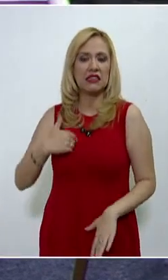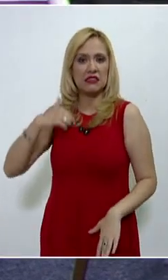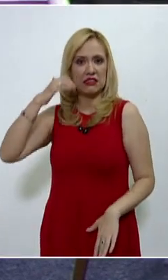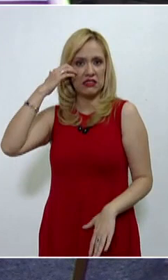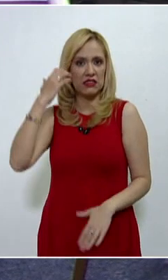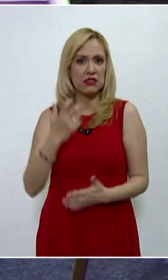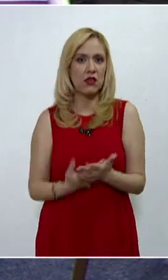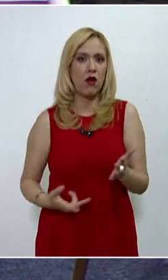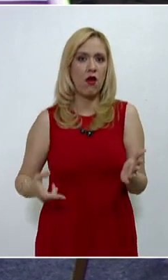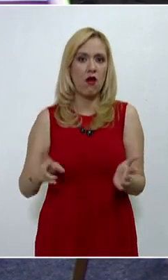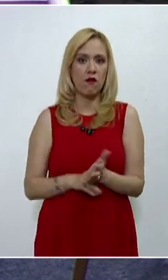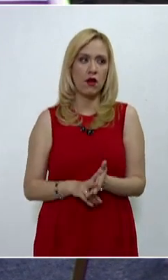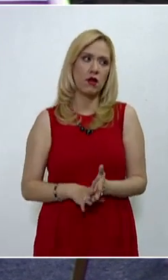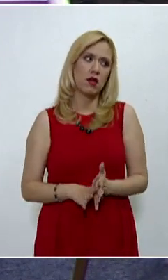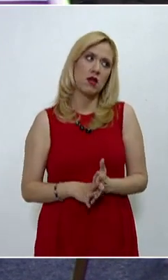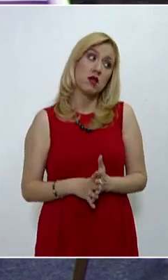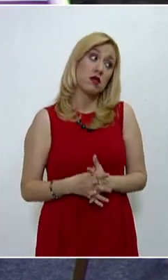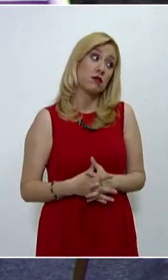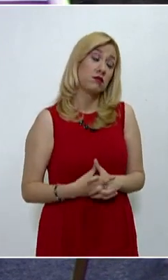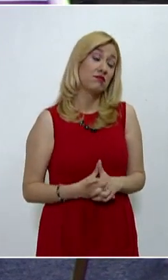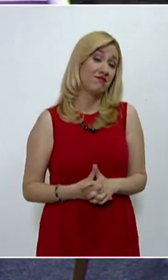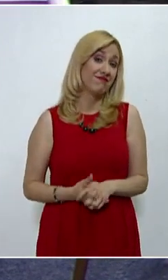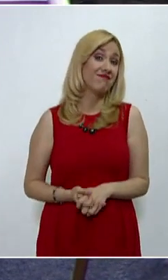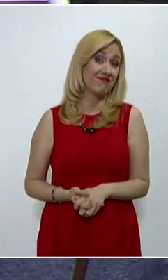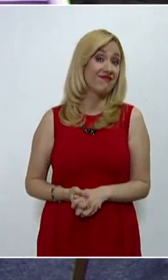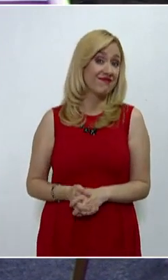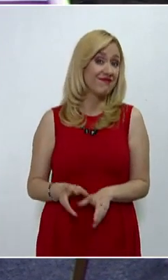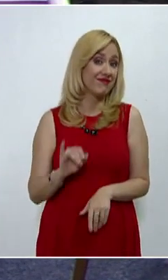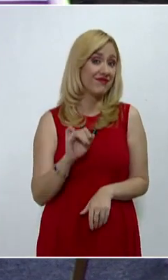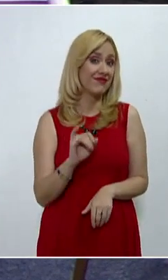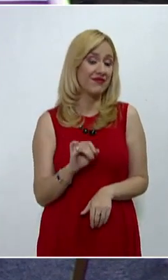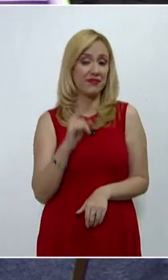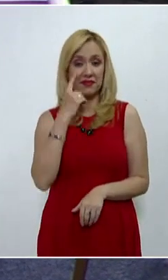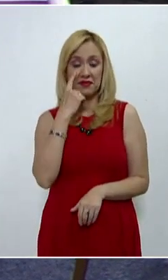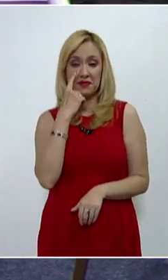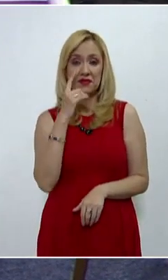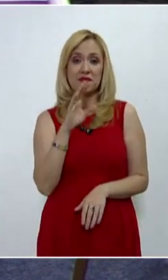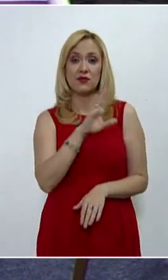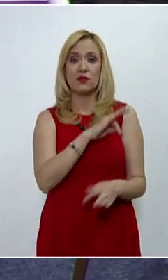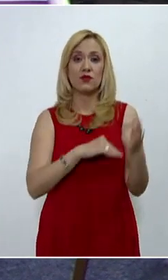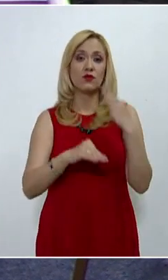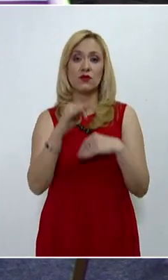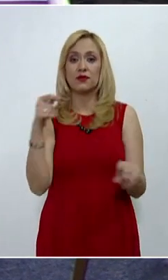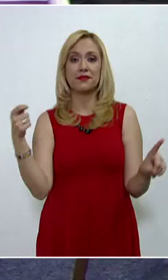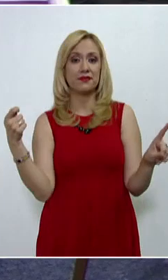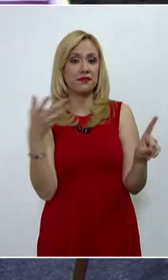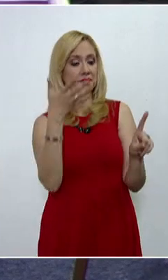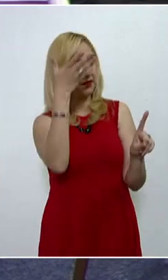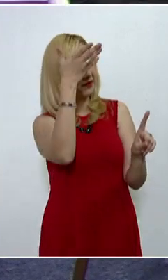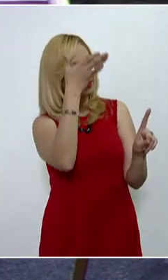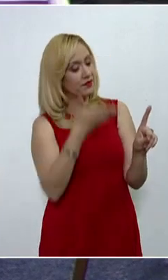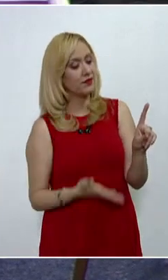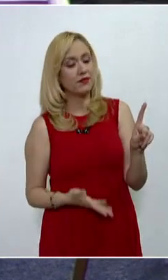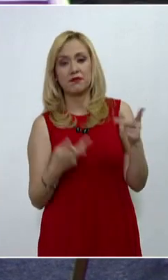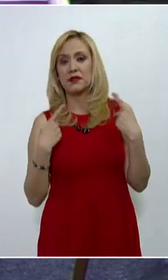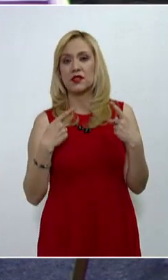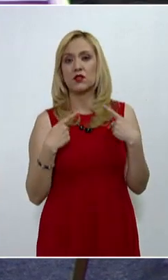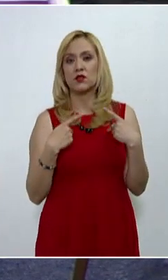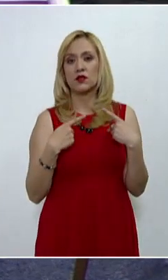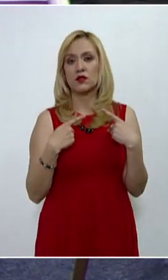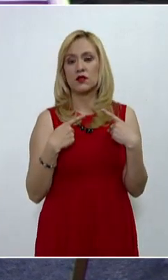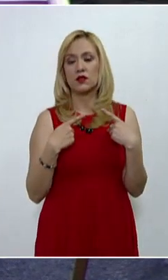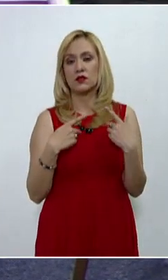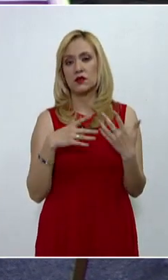afectación adicional, ¿no? Porque en realidad, digamos, el estigma que se termina por imponerse a una persona